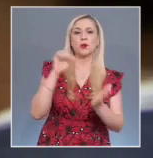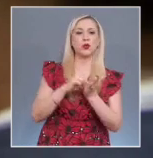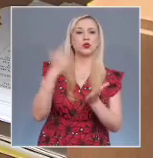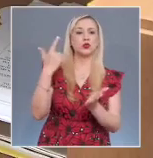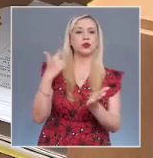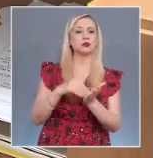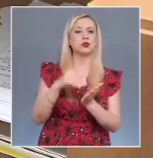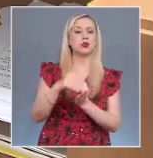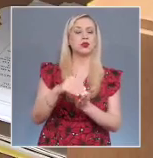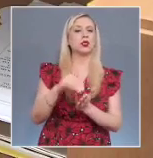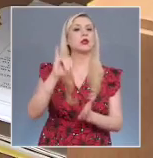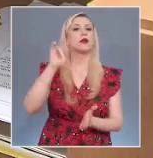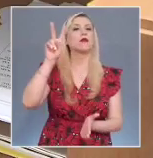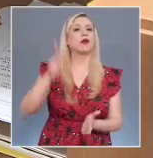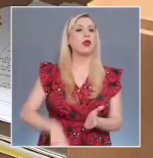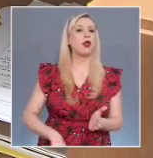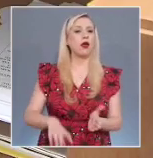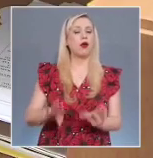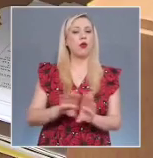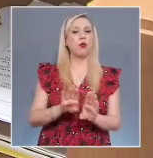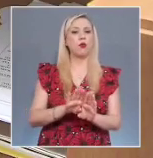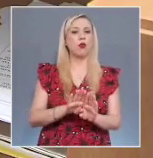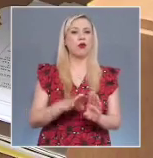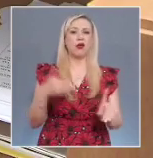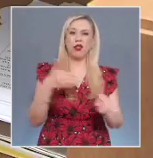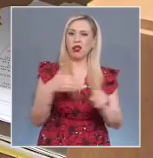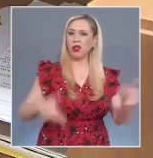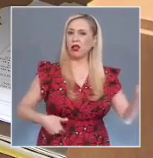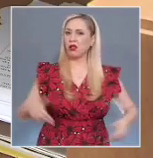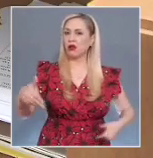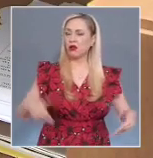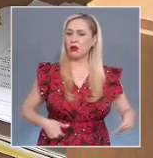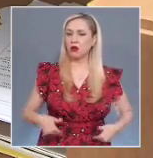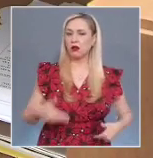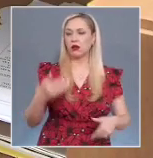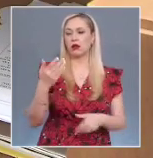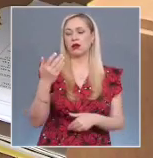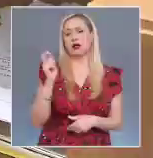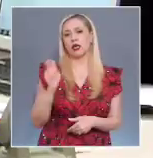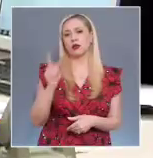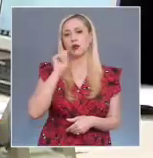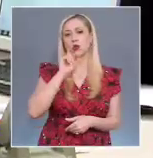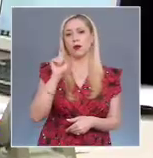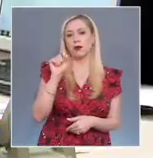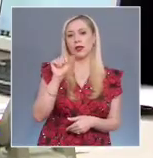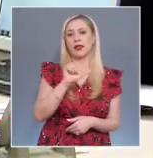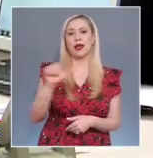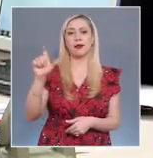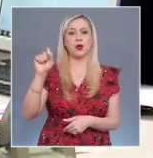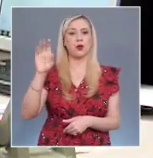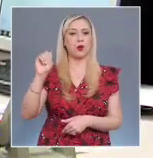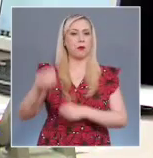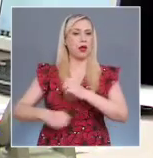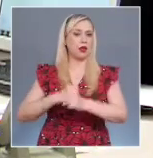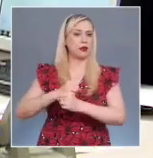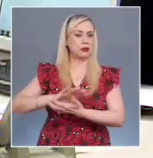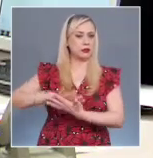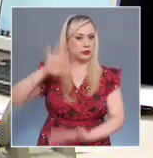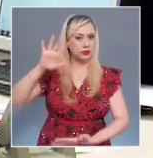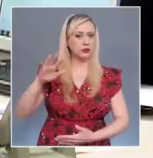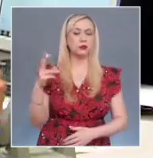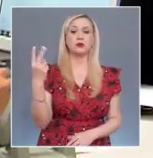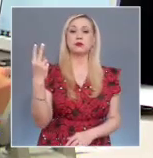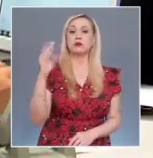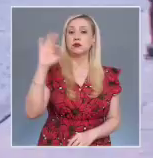ciberacoso. El 30.1% son mujeres de entre 20 y 29 años, el 25% hombres